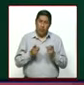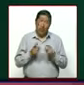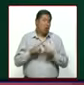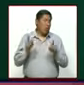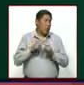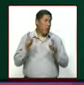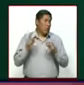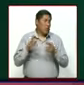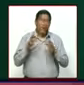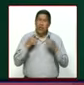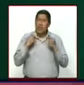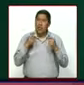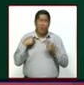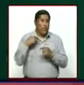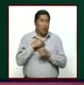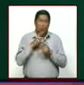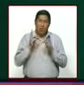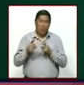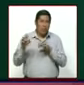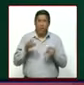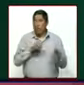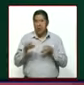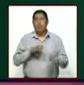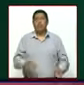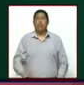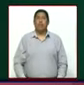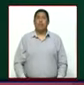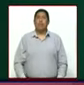pero por lo menos tratemos de hacer algo.